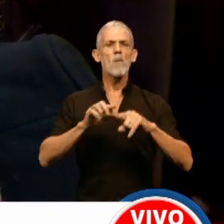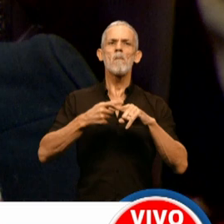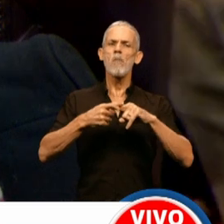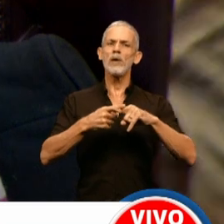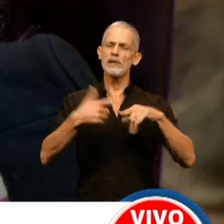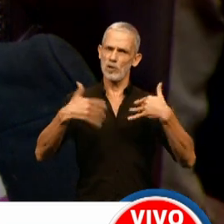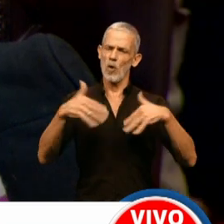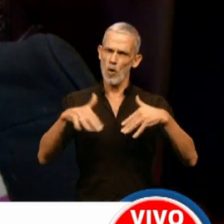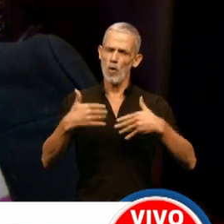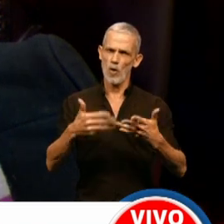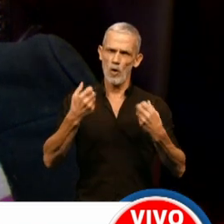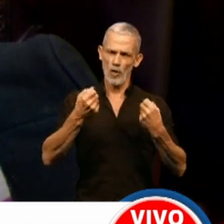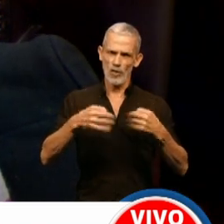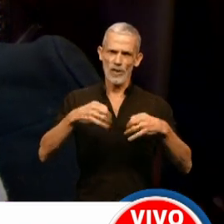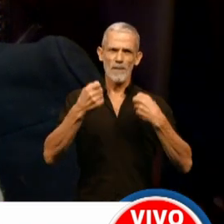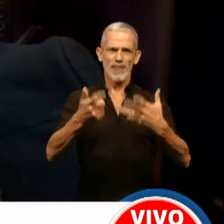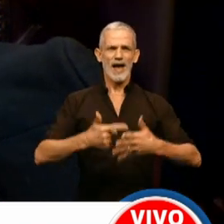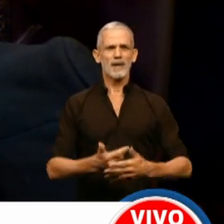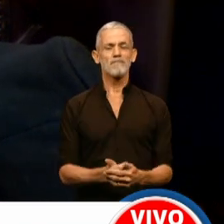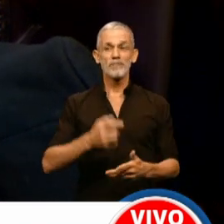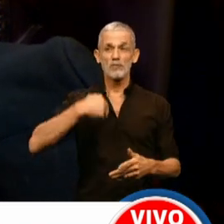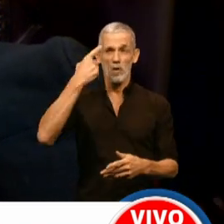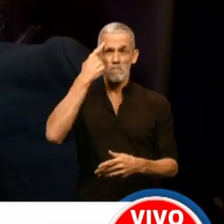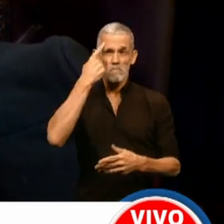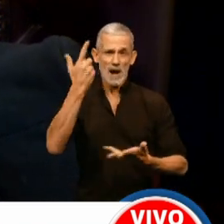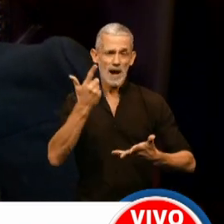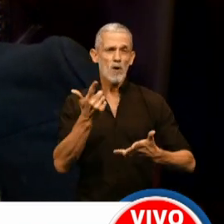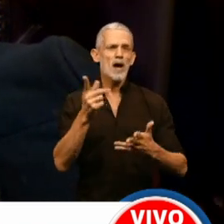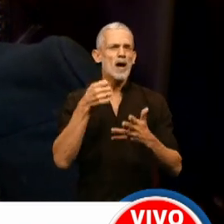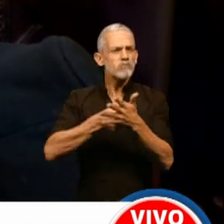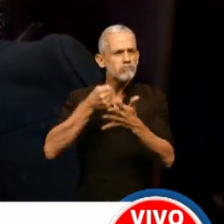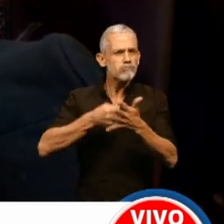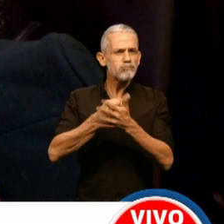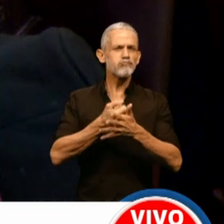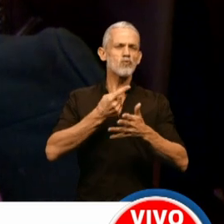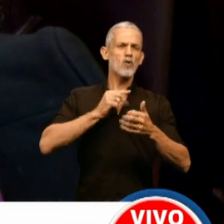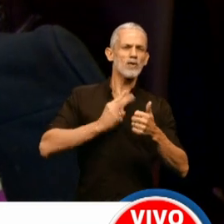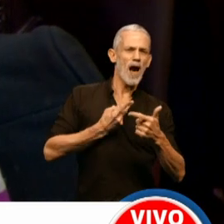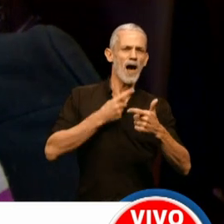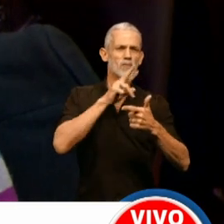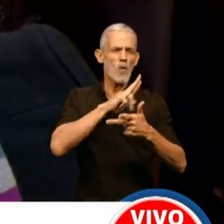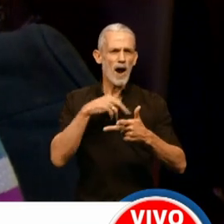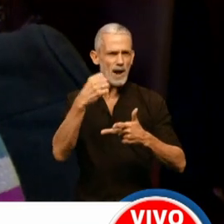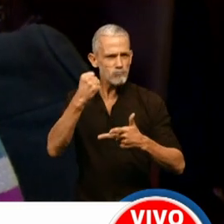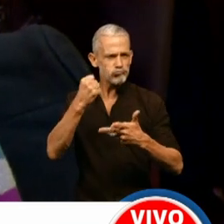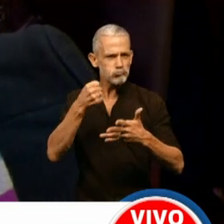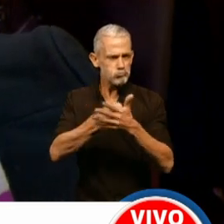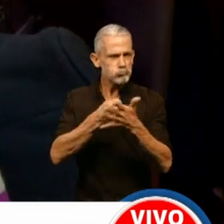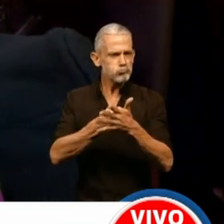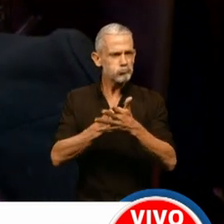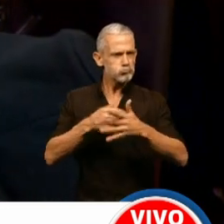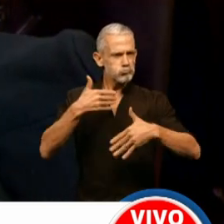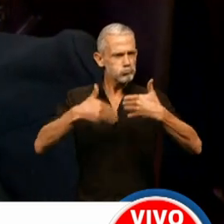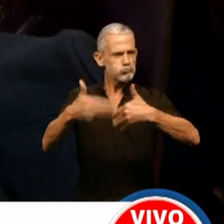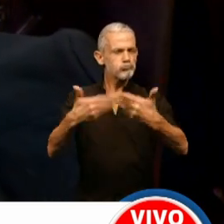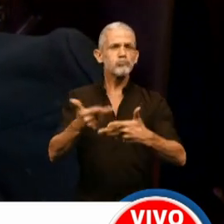muy merecido porque creo que la militancia trans feminista el activismo trans feminista viene transitando